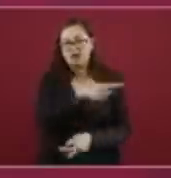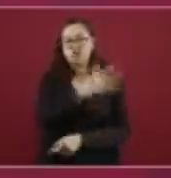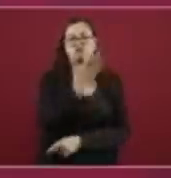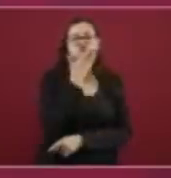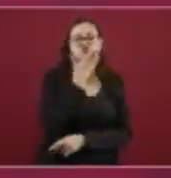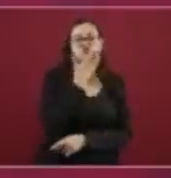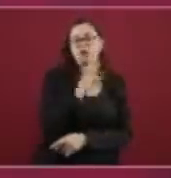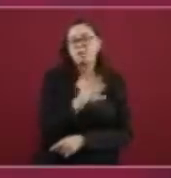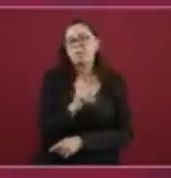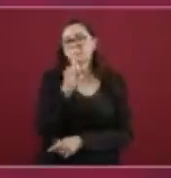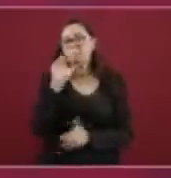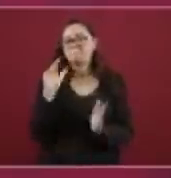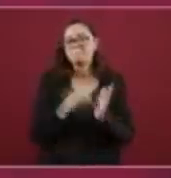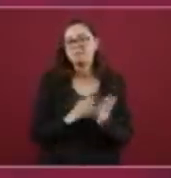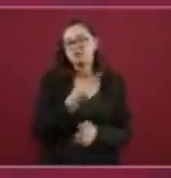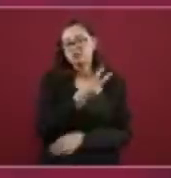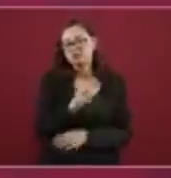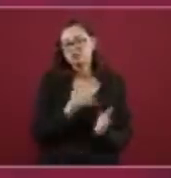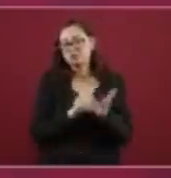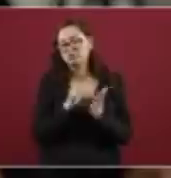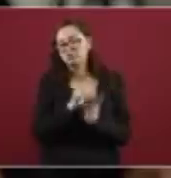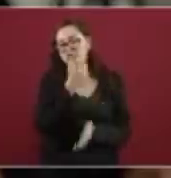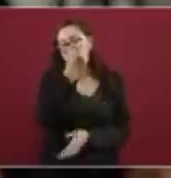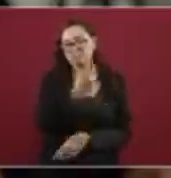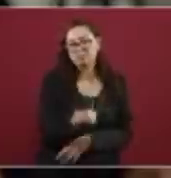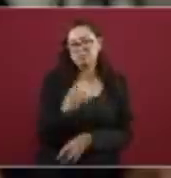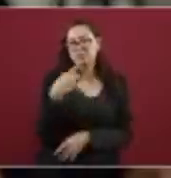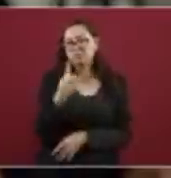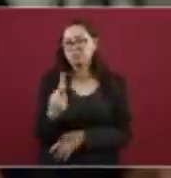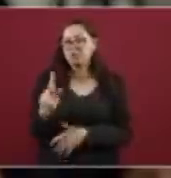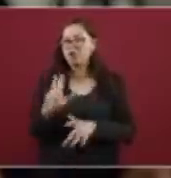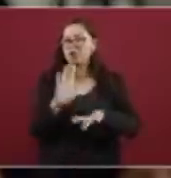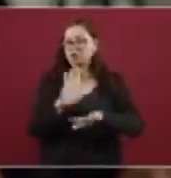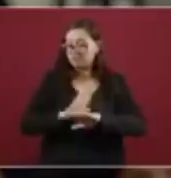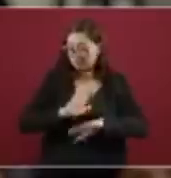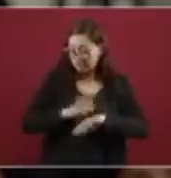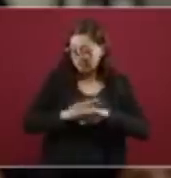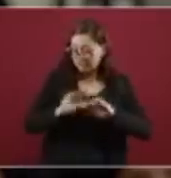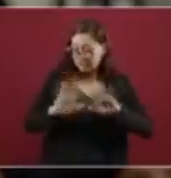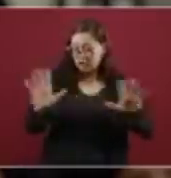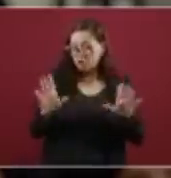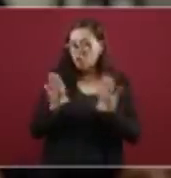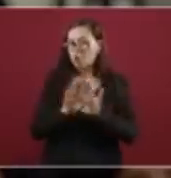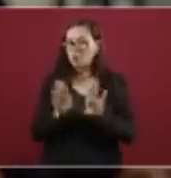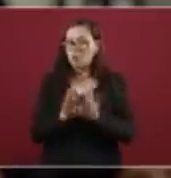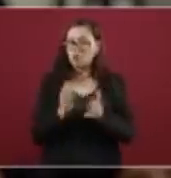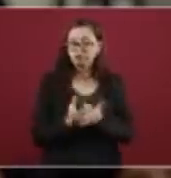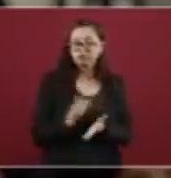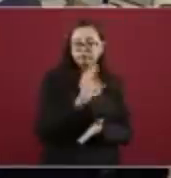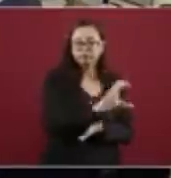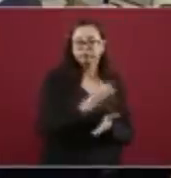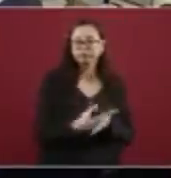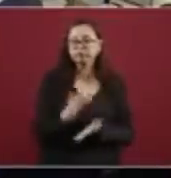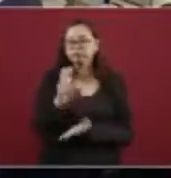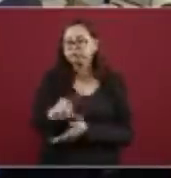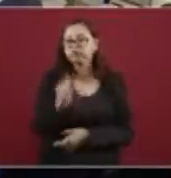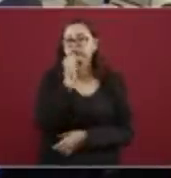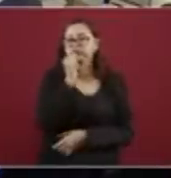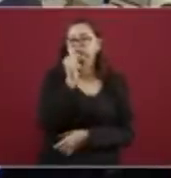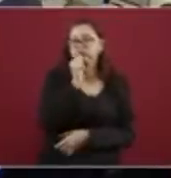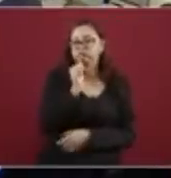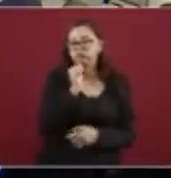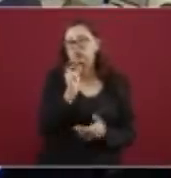alrededor de 1.200 millones de pesos. Sin embargo, no ha habido una claridad respecto a cómo se van a orientar estos recursos. Quisiéramos conocer de